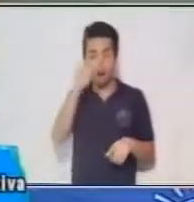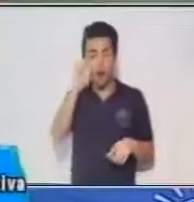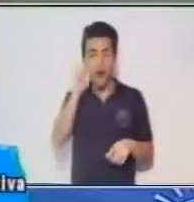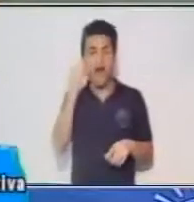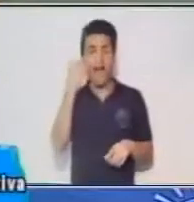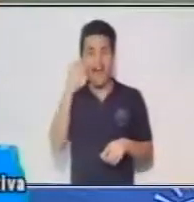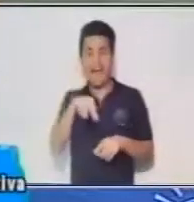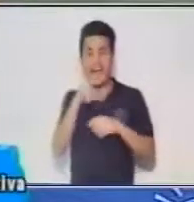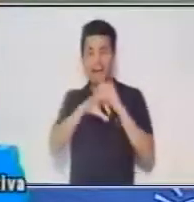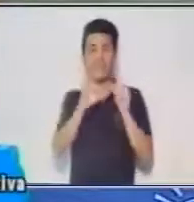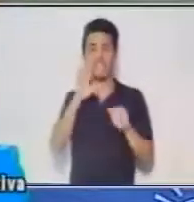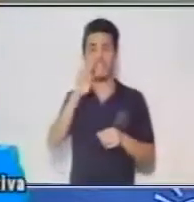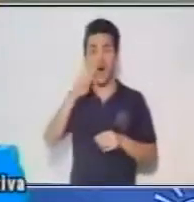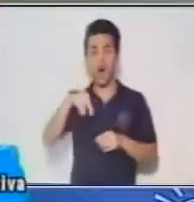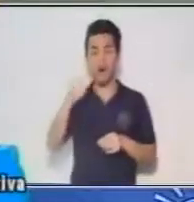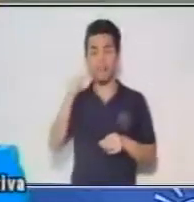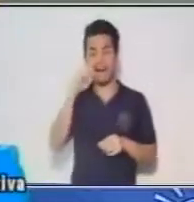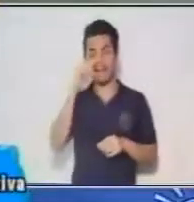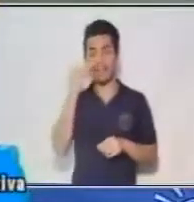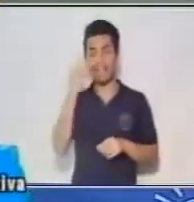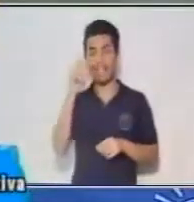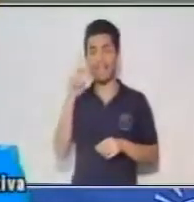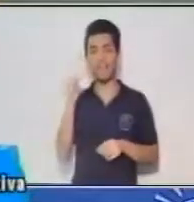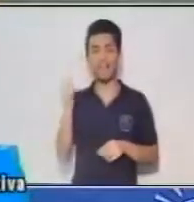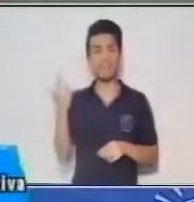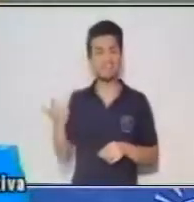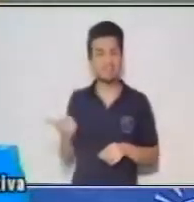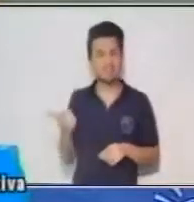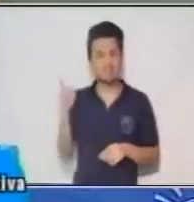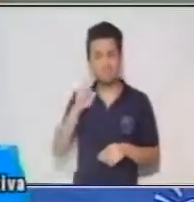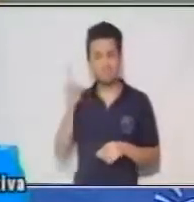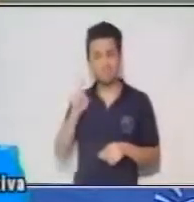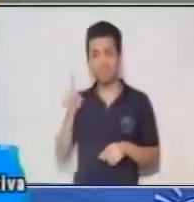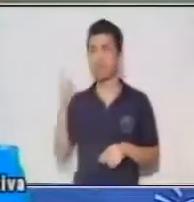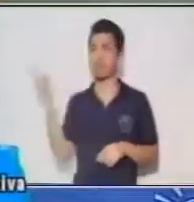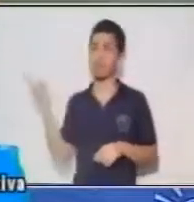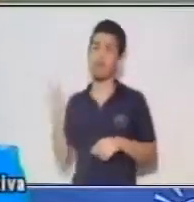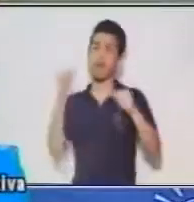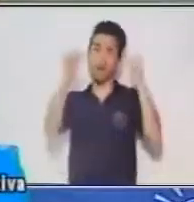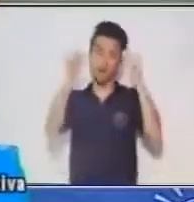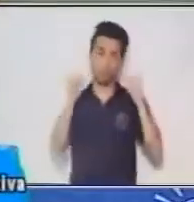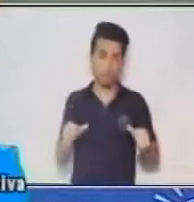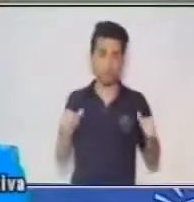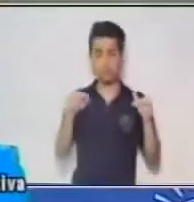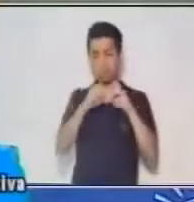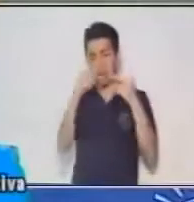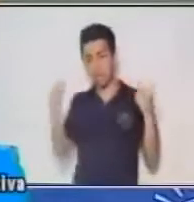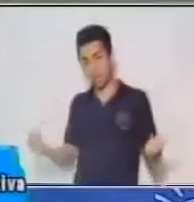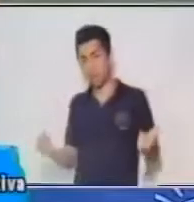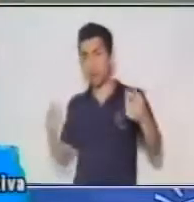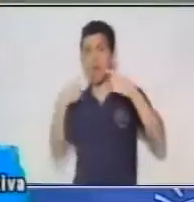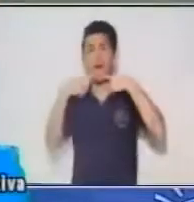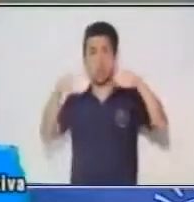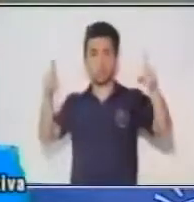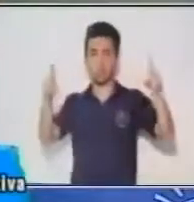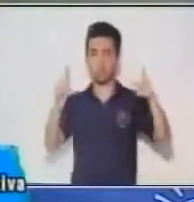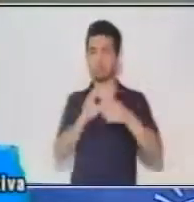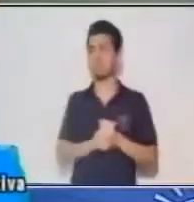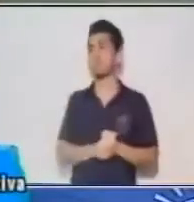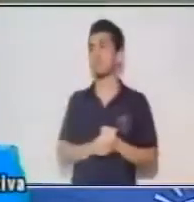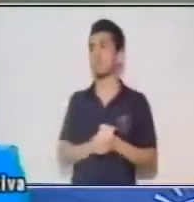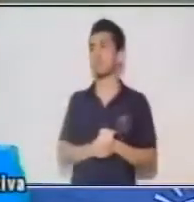revistas, afiches y anuncios publicitarios. Ahora bien, ¿cuál va a ser